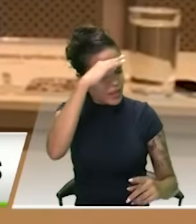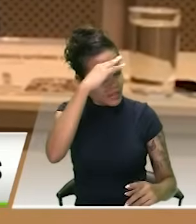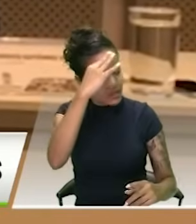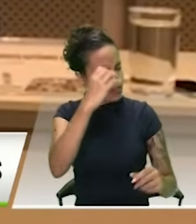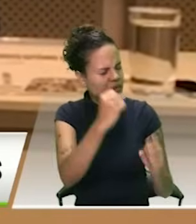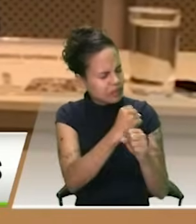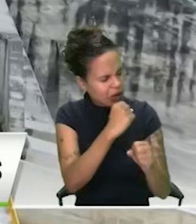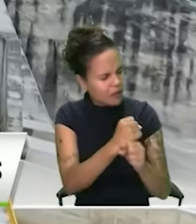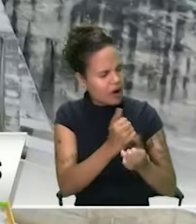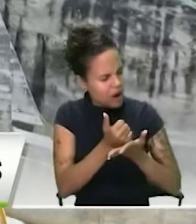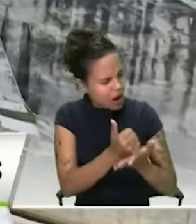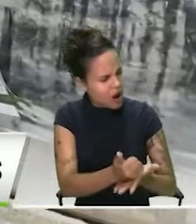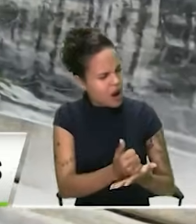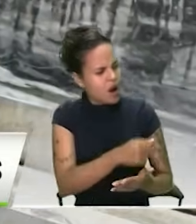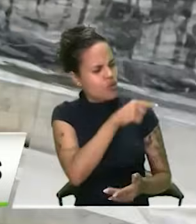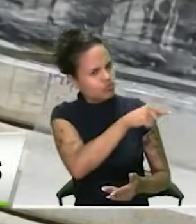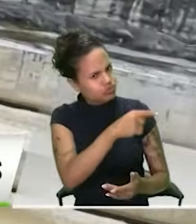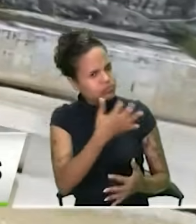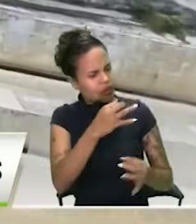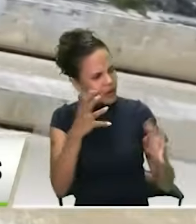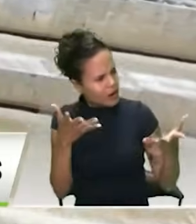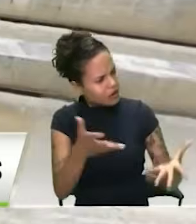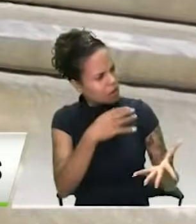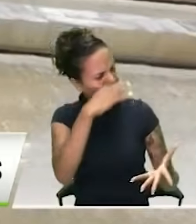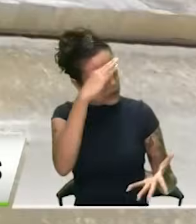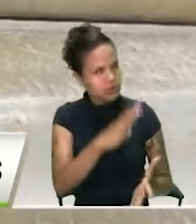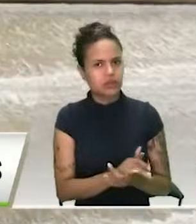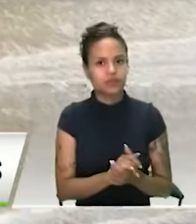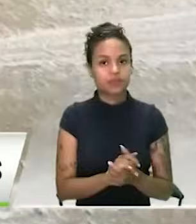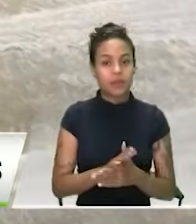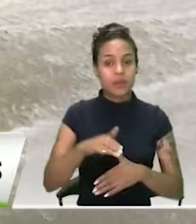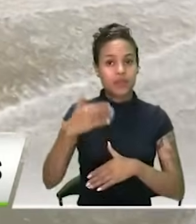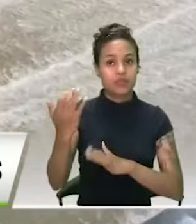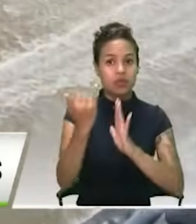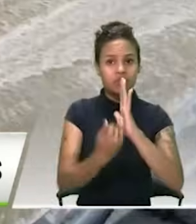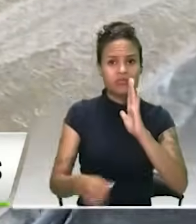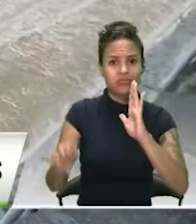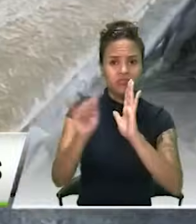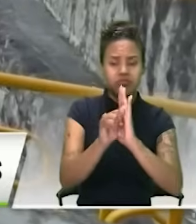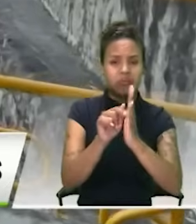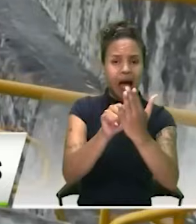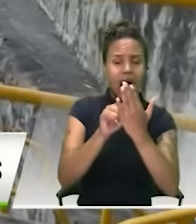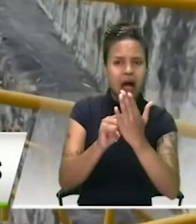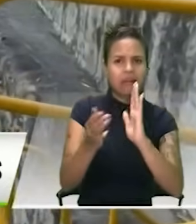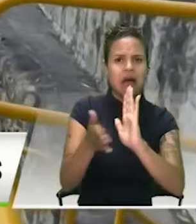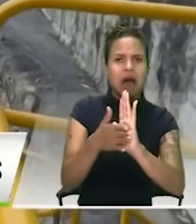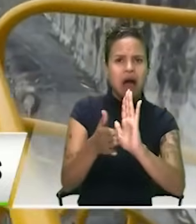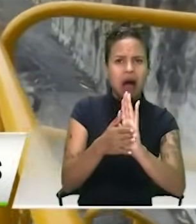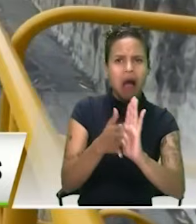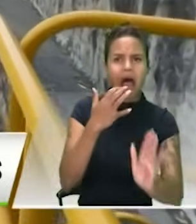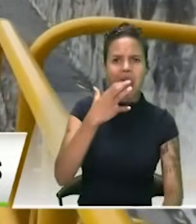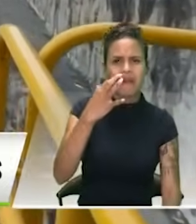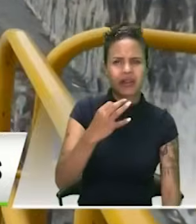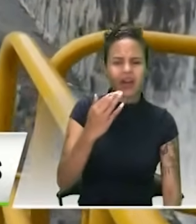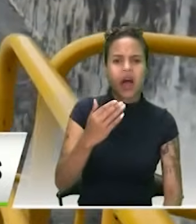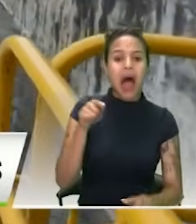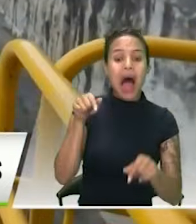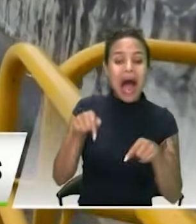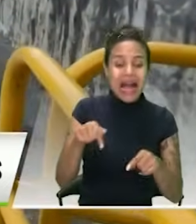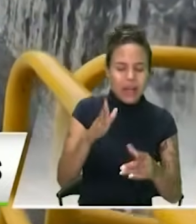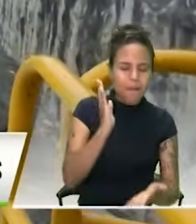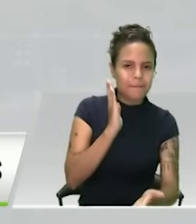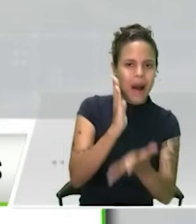jugado por Medellín. Sin embargo, Hidroituango fue motivo suficiente para que comenzara un distanciamiento entre los